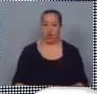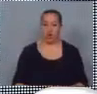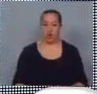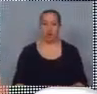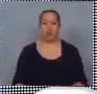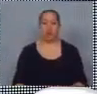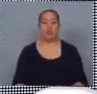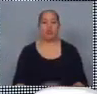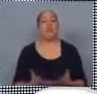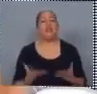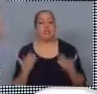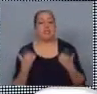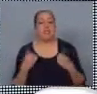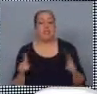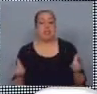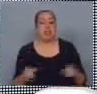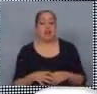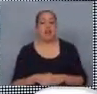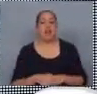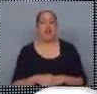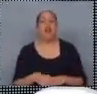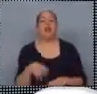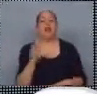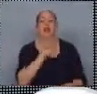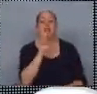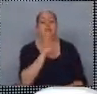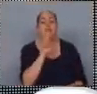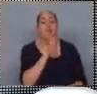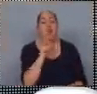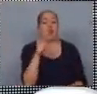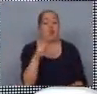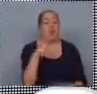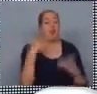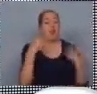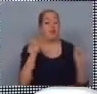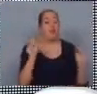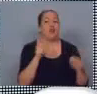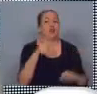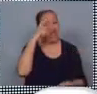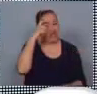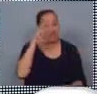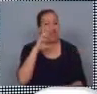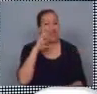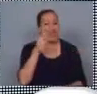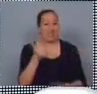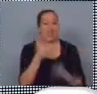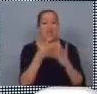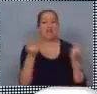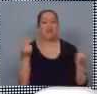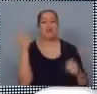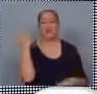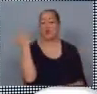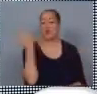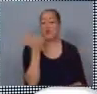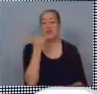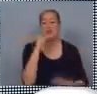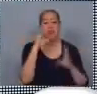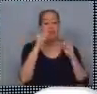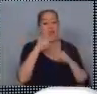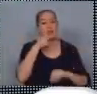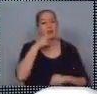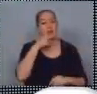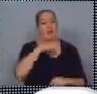el caso llama la atención apareció erick a romero la chica de 32 años con dos hijos que había desaparecido el jueves por la noche viernes por la